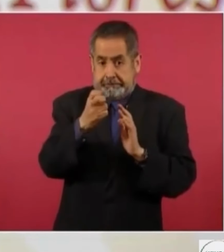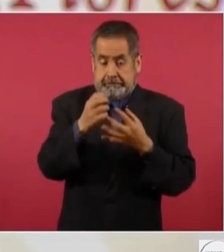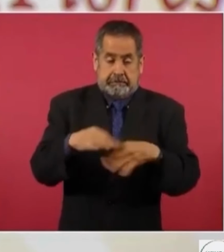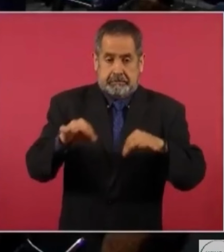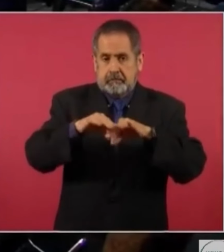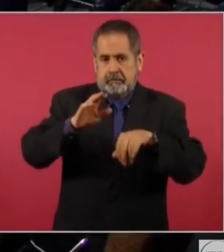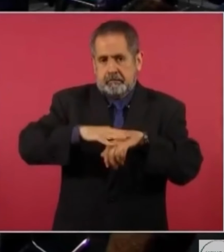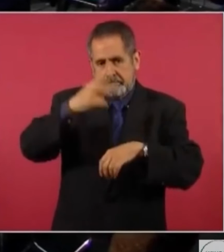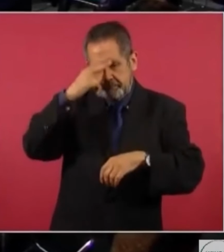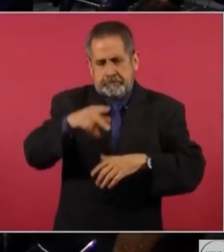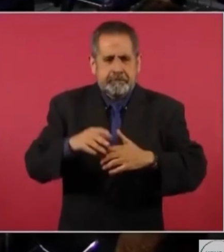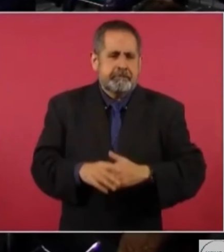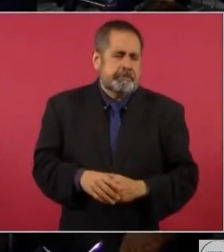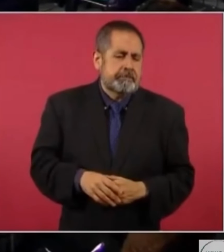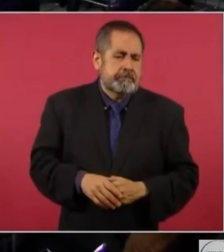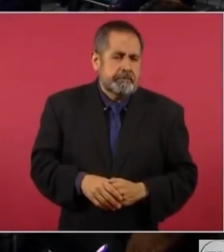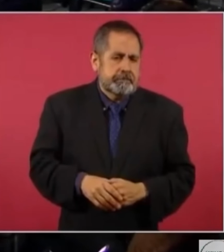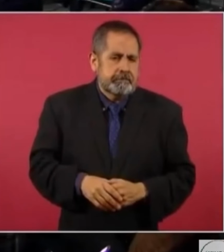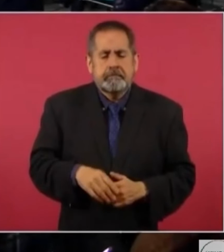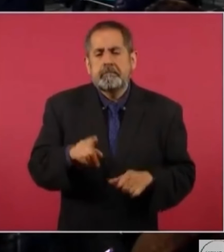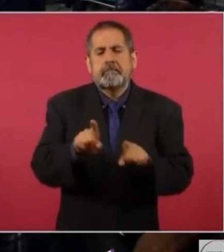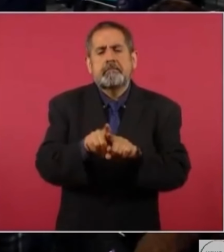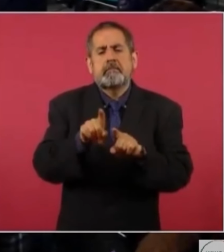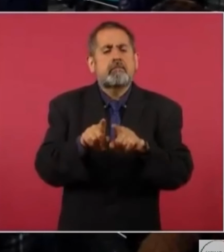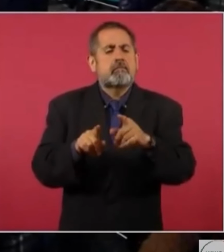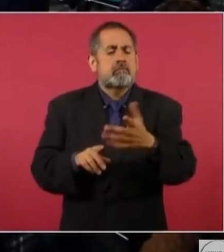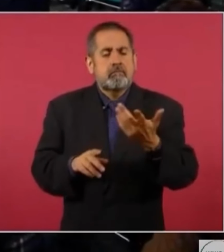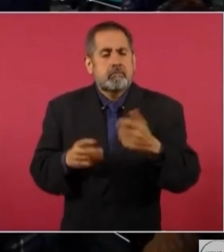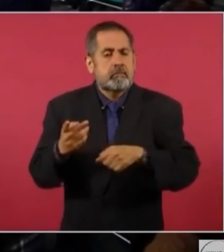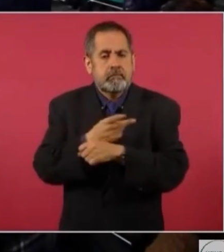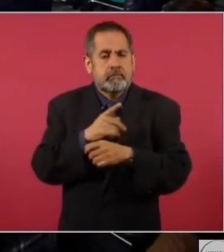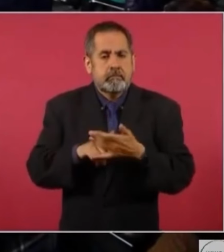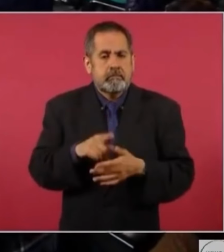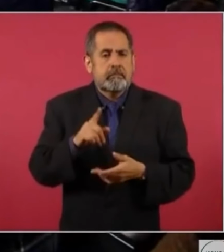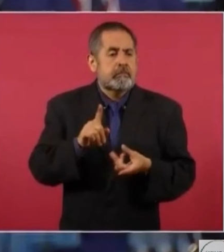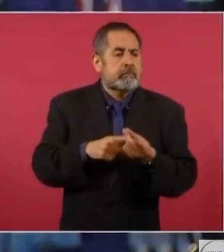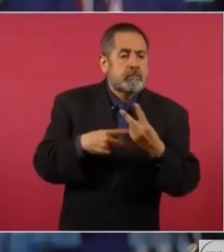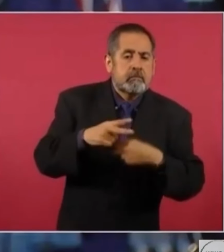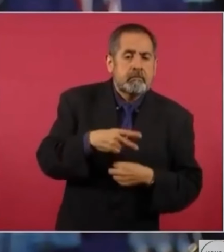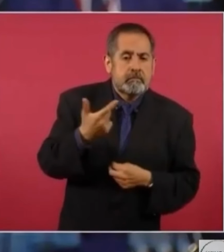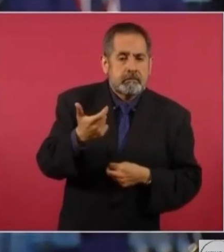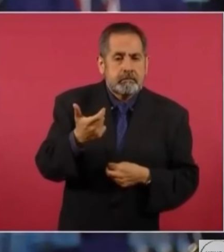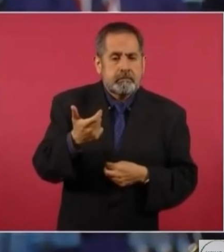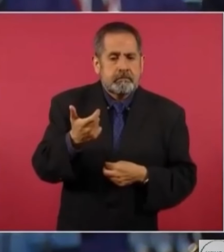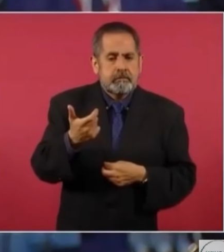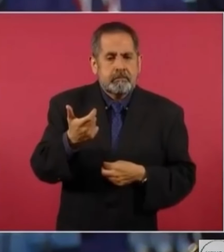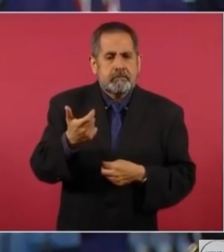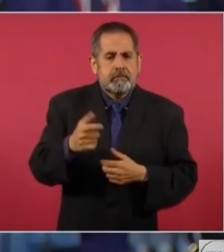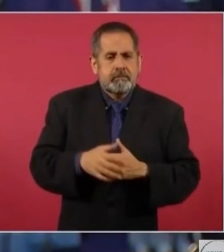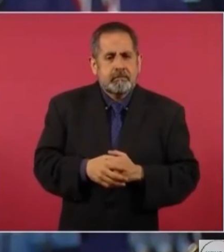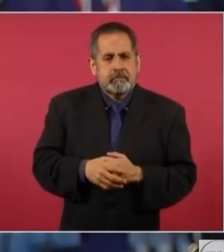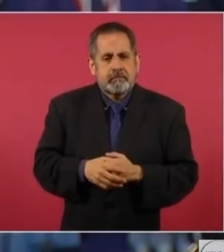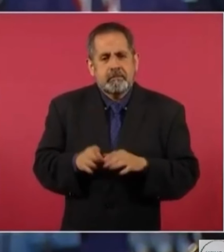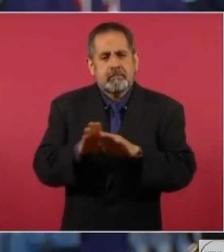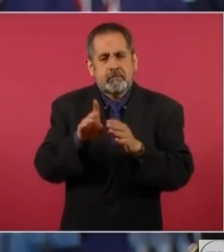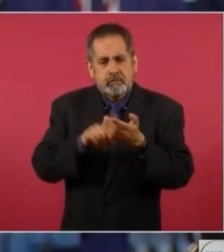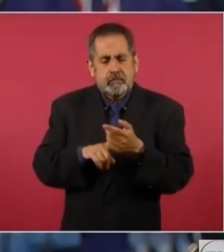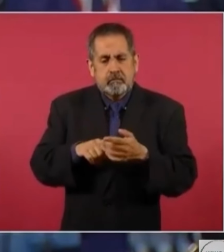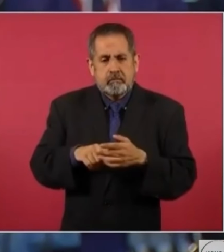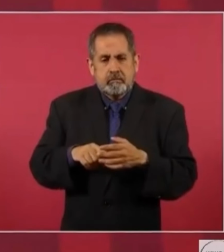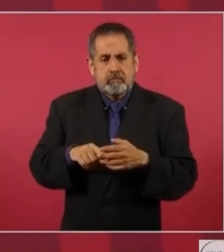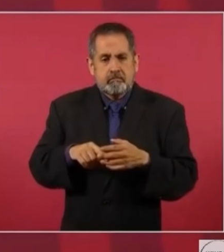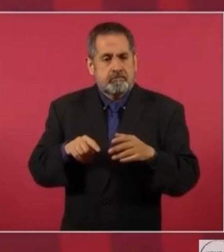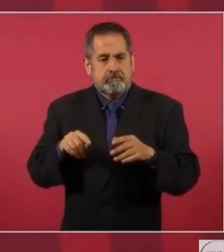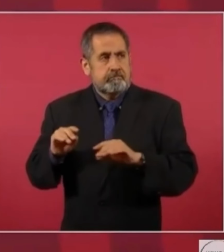para México. Igualmente, en lo que es el seguimiento financiero, en acelerar las extradiciones,